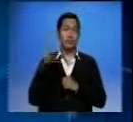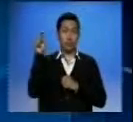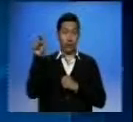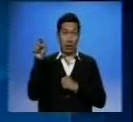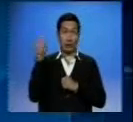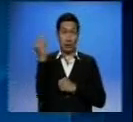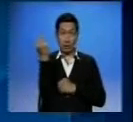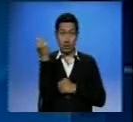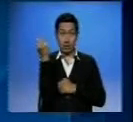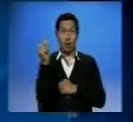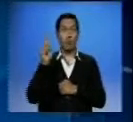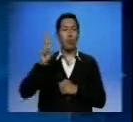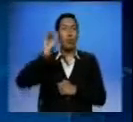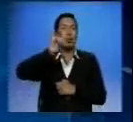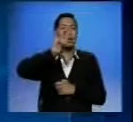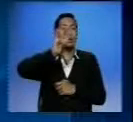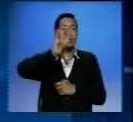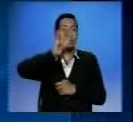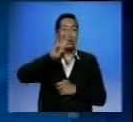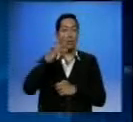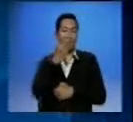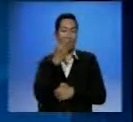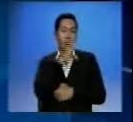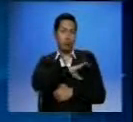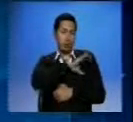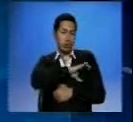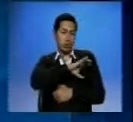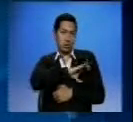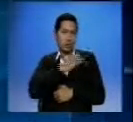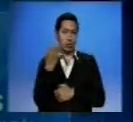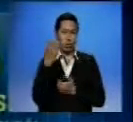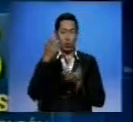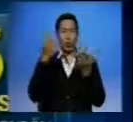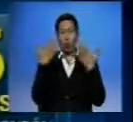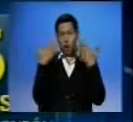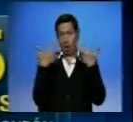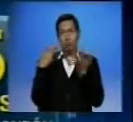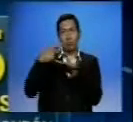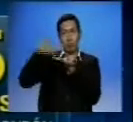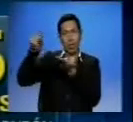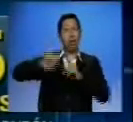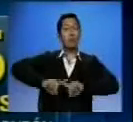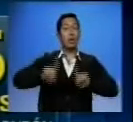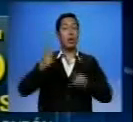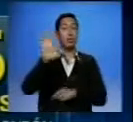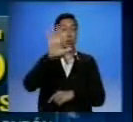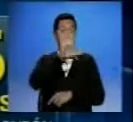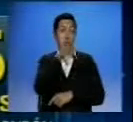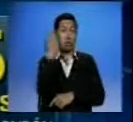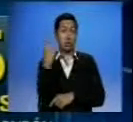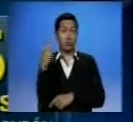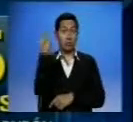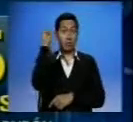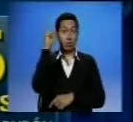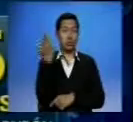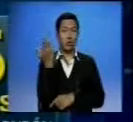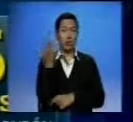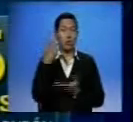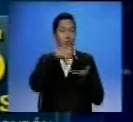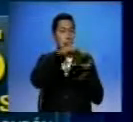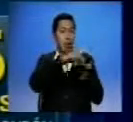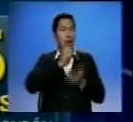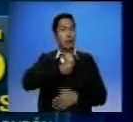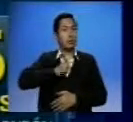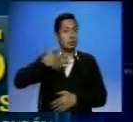rubro, 27 pagará el municipio de Guayaquil, pero 55 le corresponde cancelar al Cabildo de San